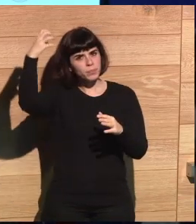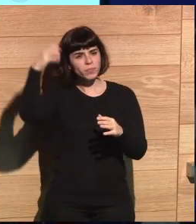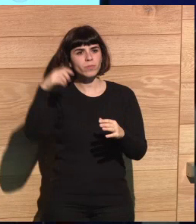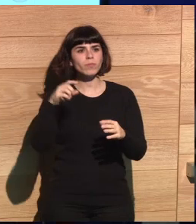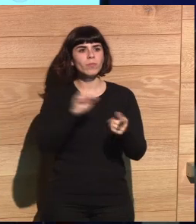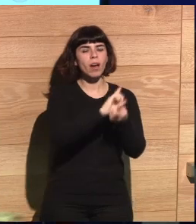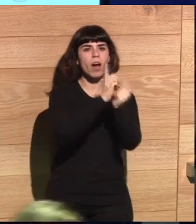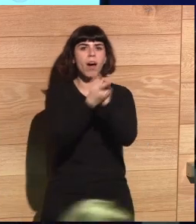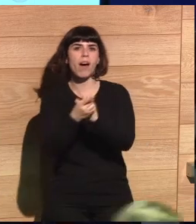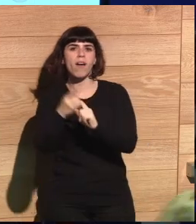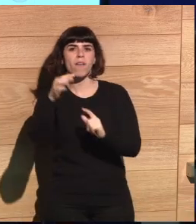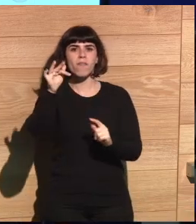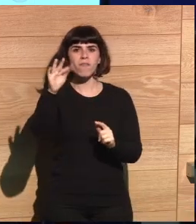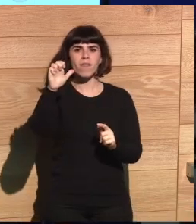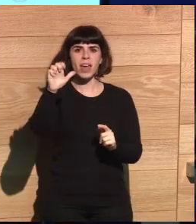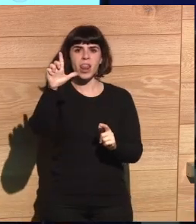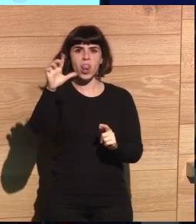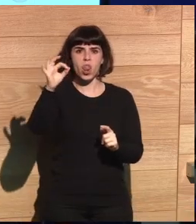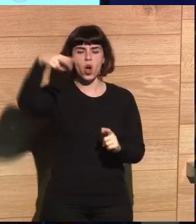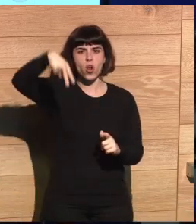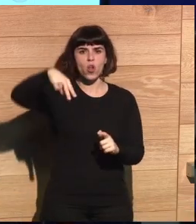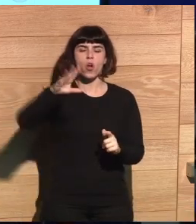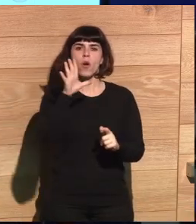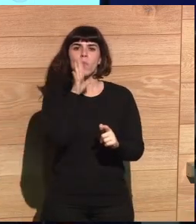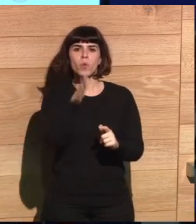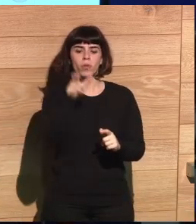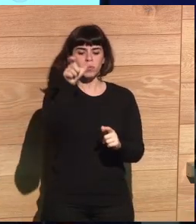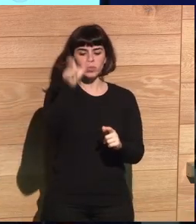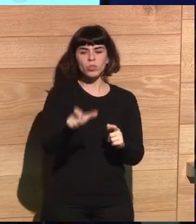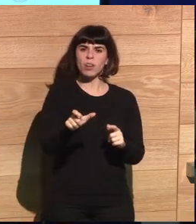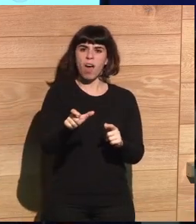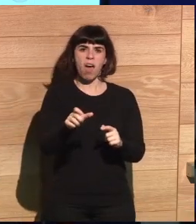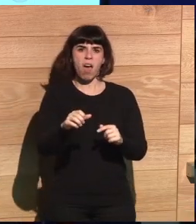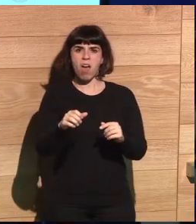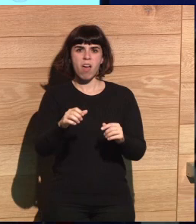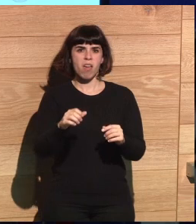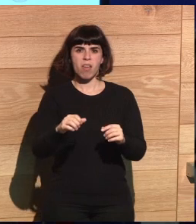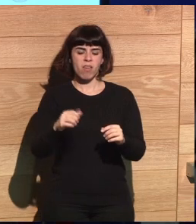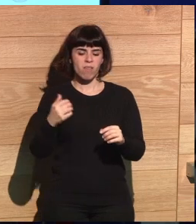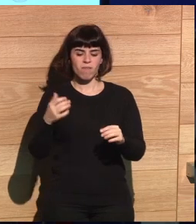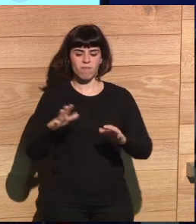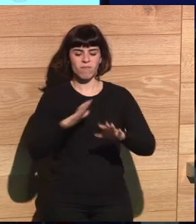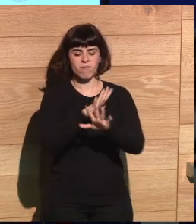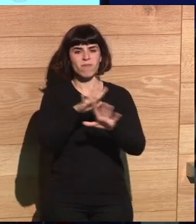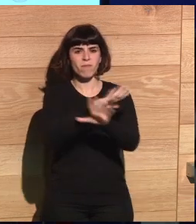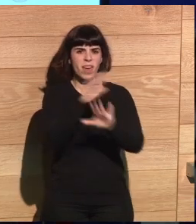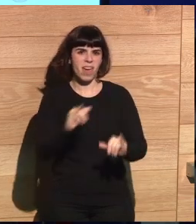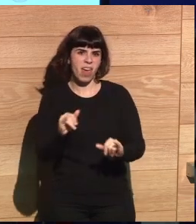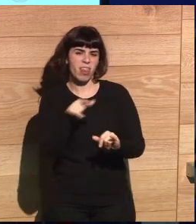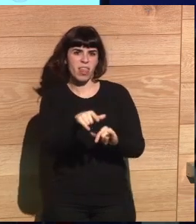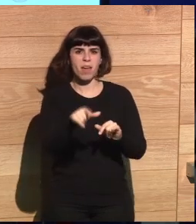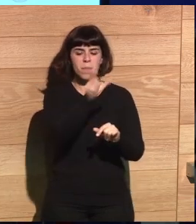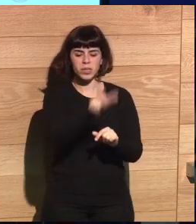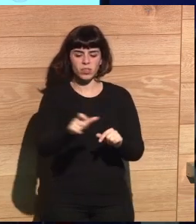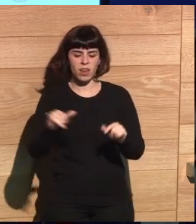el felón, porque era un soberano cruel y sin escrúpulos, vengativo y traicionero, que vivía rodeado de